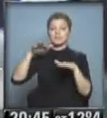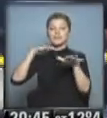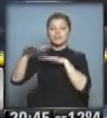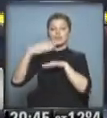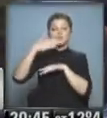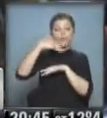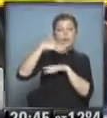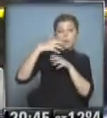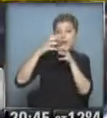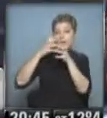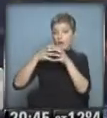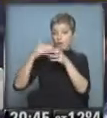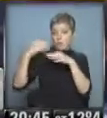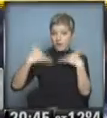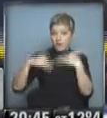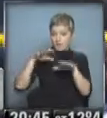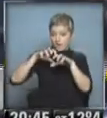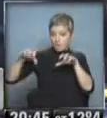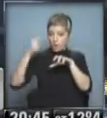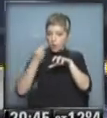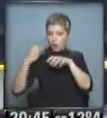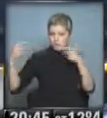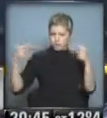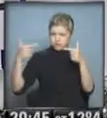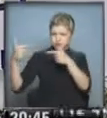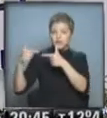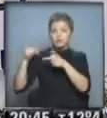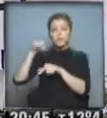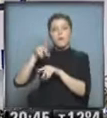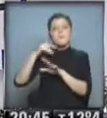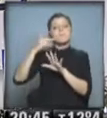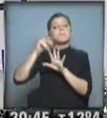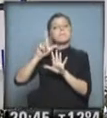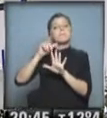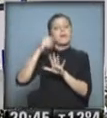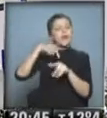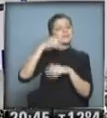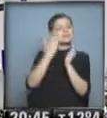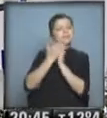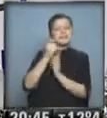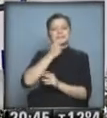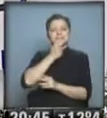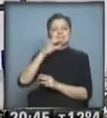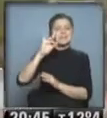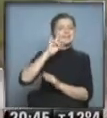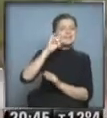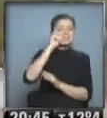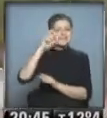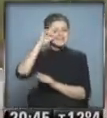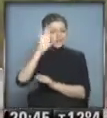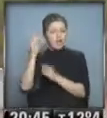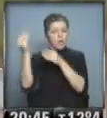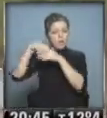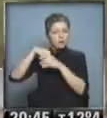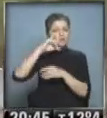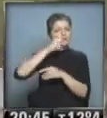que dejó un saldo de dos muertos la justicia decía investiga si el rafa di zeo estuvo en la zona digitando el accionar de su